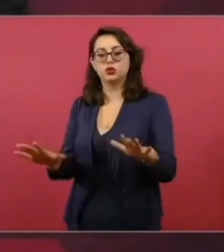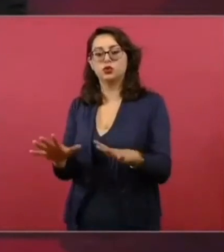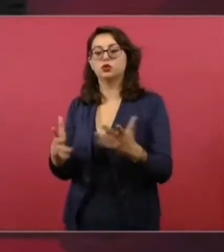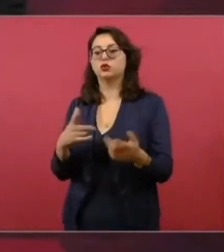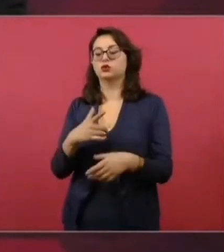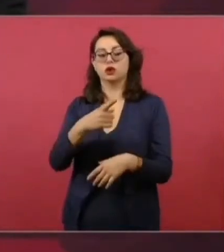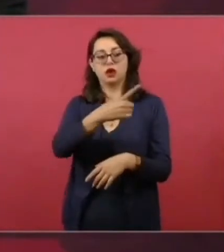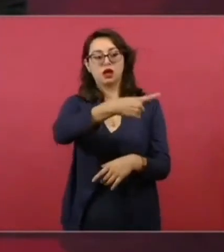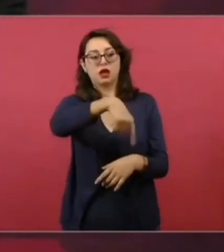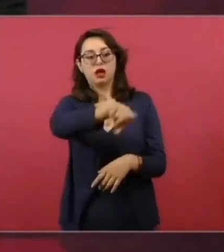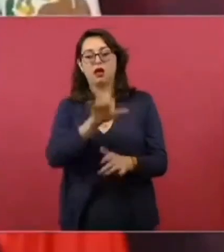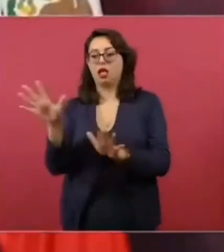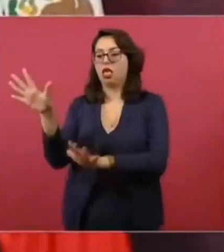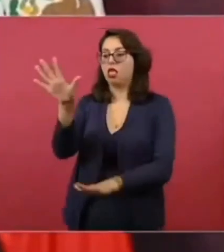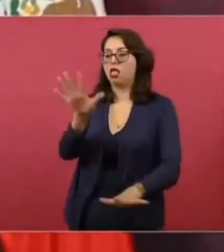dejen manipular.